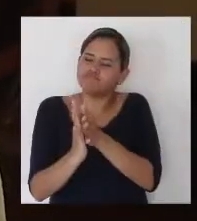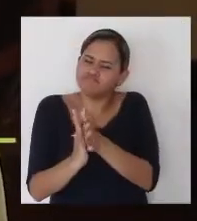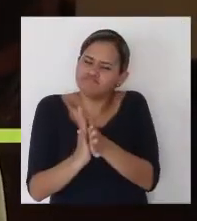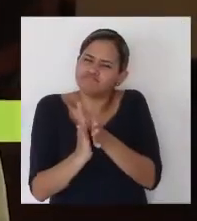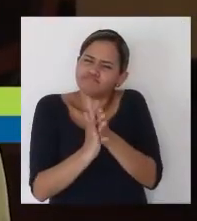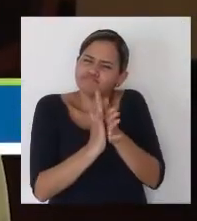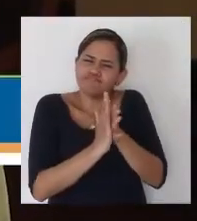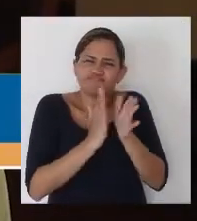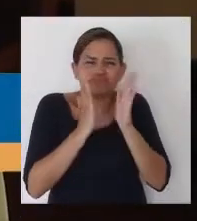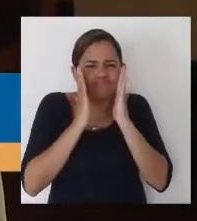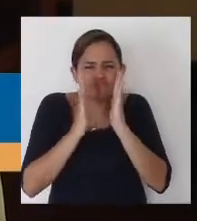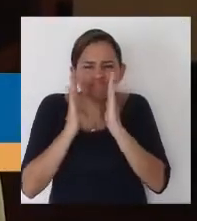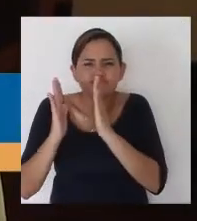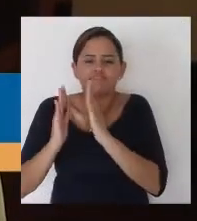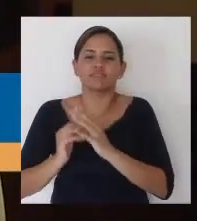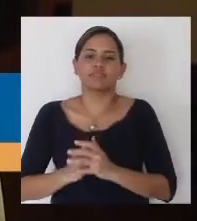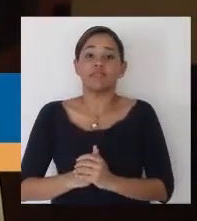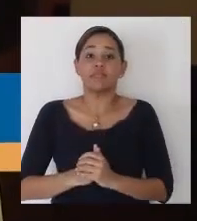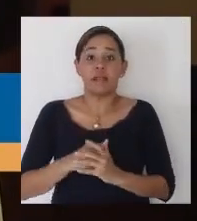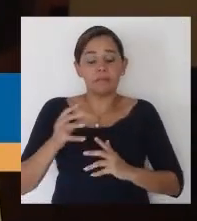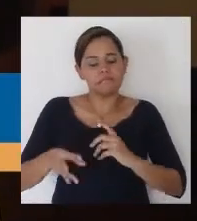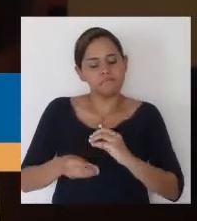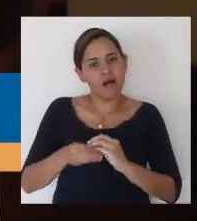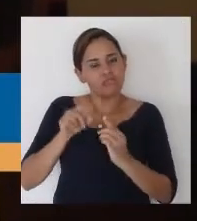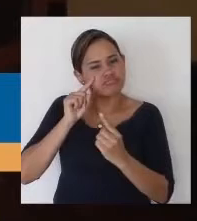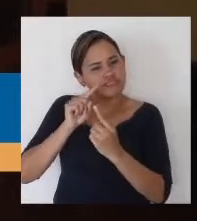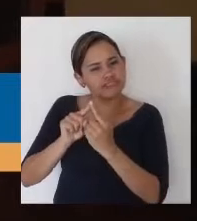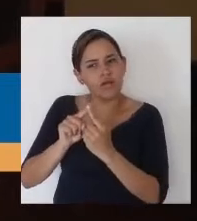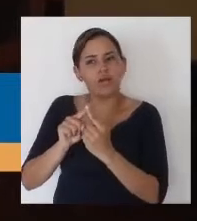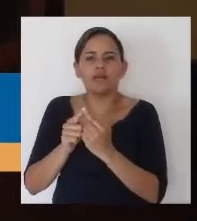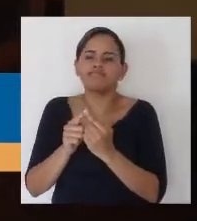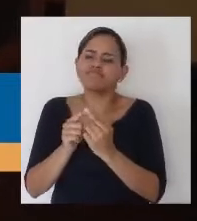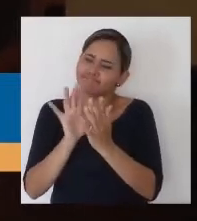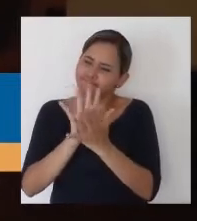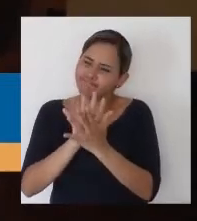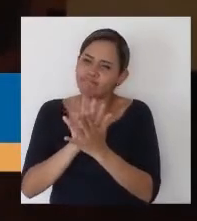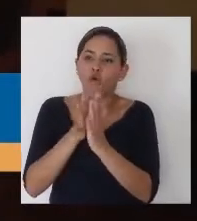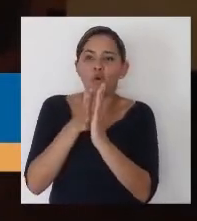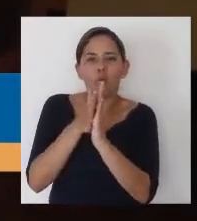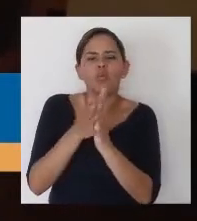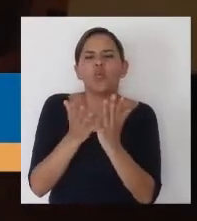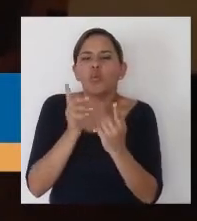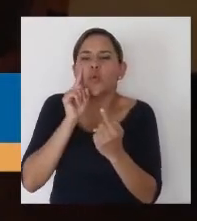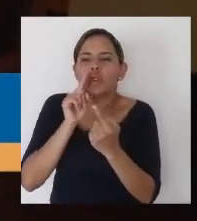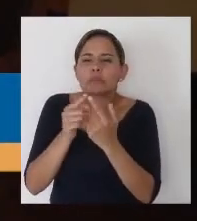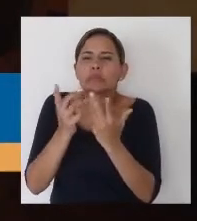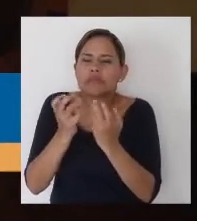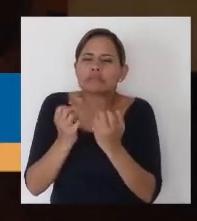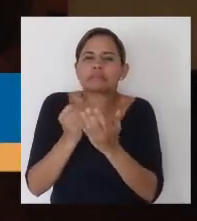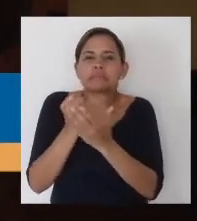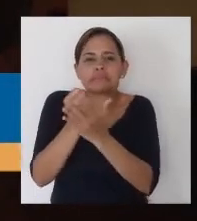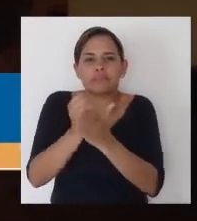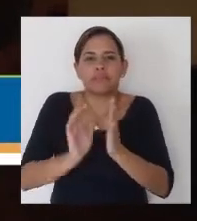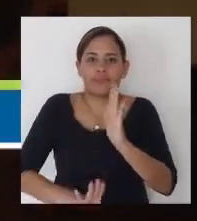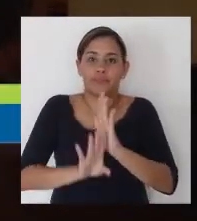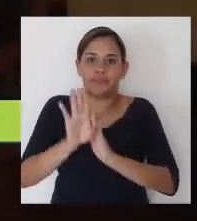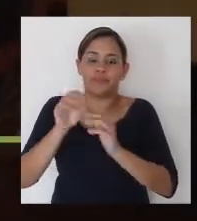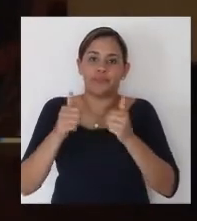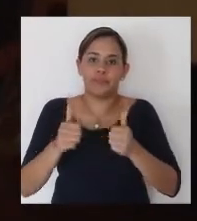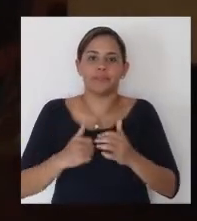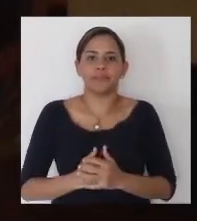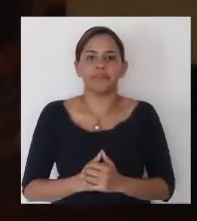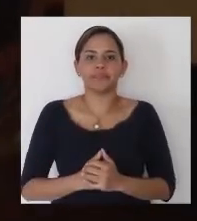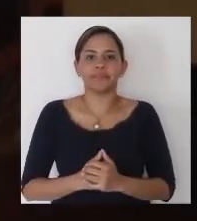campesino en el caribe colombiano y en este momento estamos trabajando con el magdalena grande campesino de la guajira